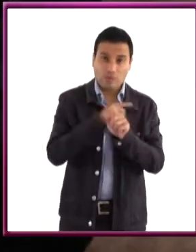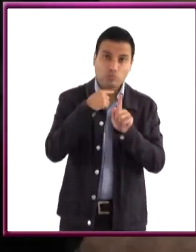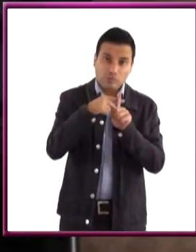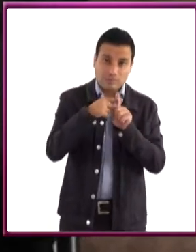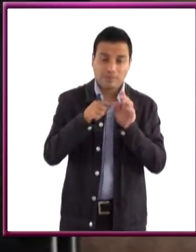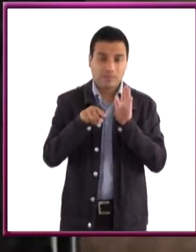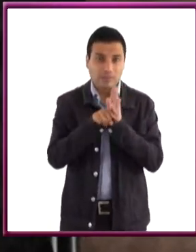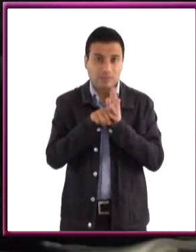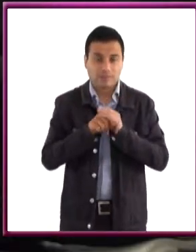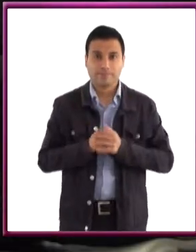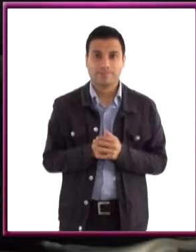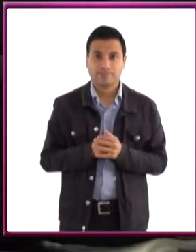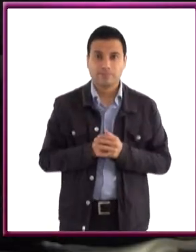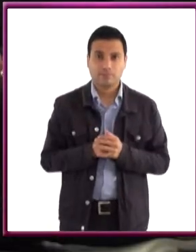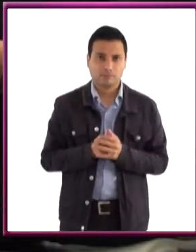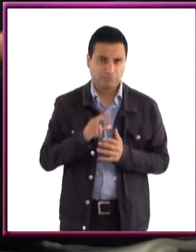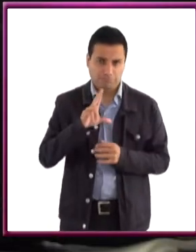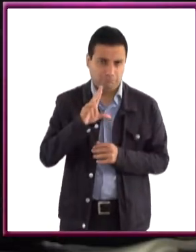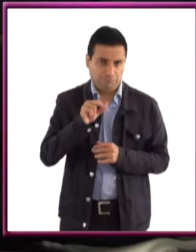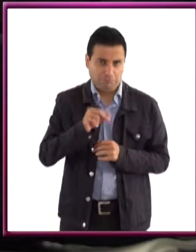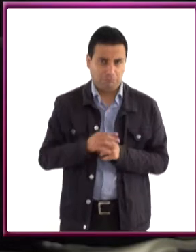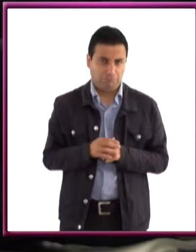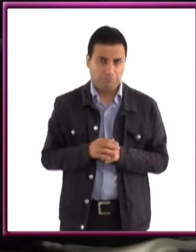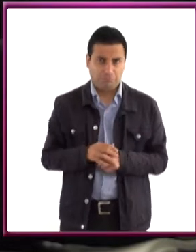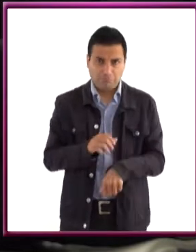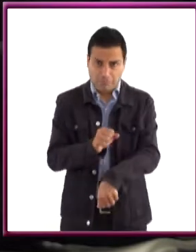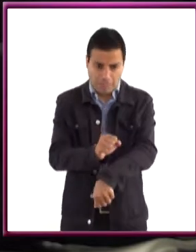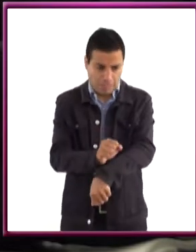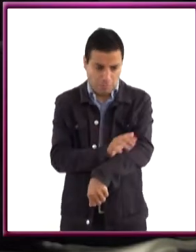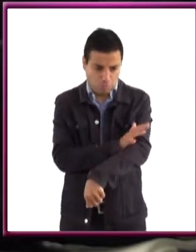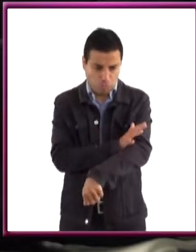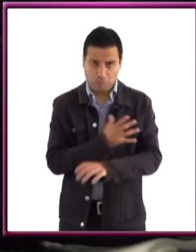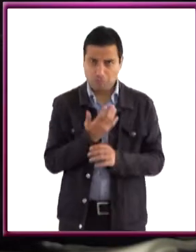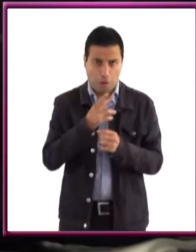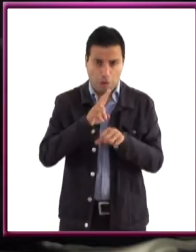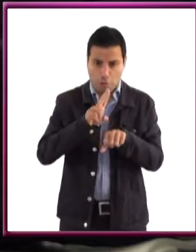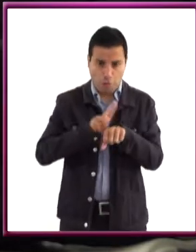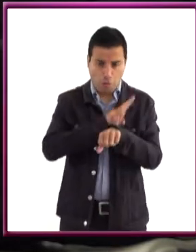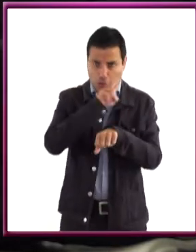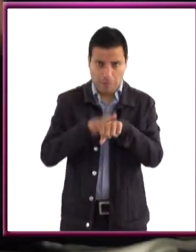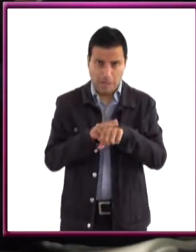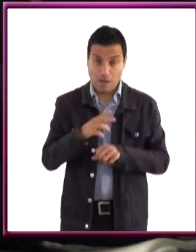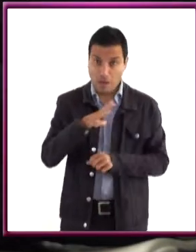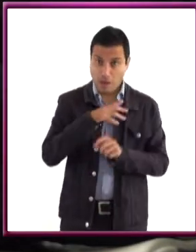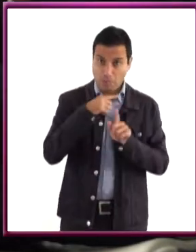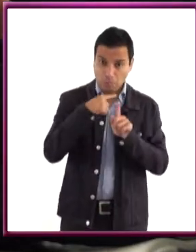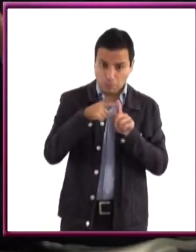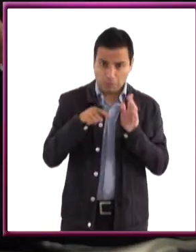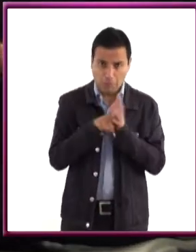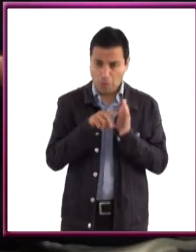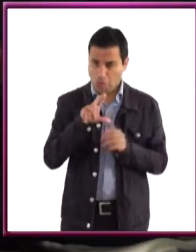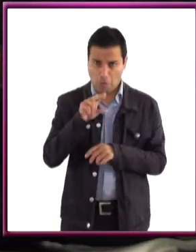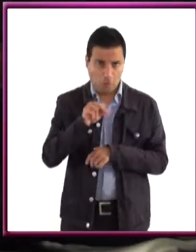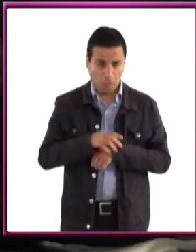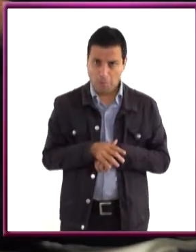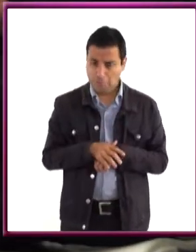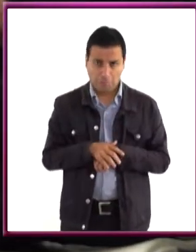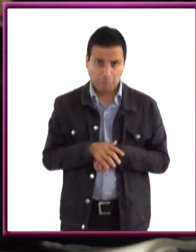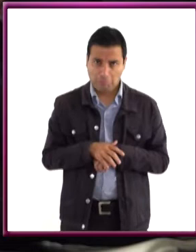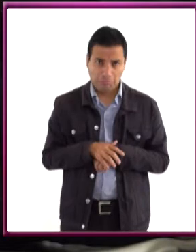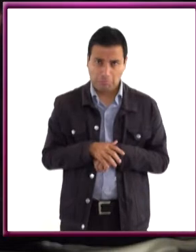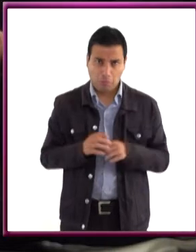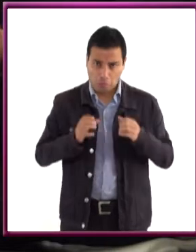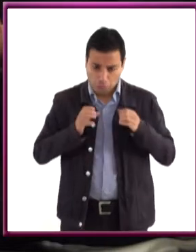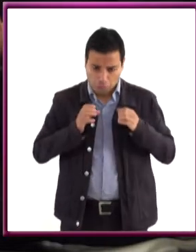negativas, ¿no? Y no, las emociones al final son respuestas fisiológicas, respuestas de nuestro cuerpo que nos